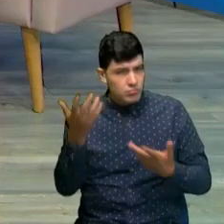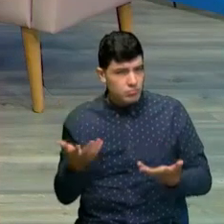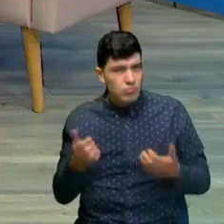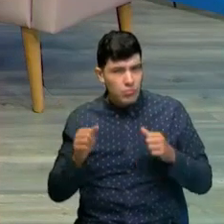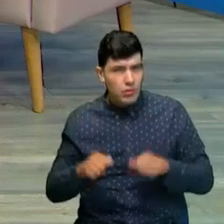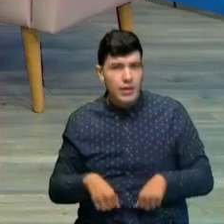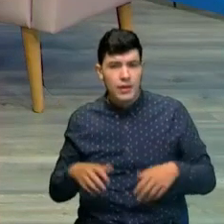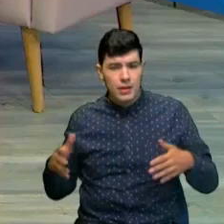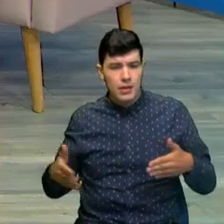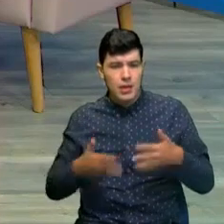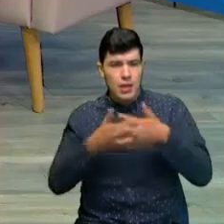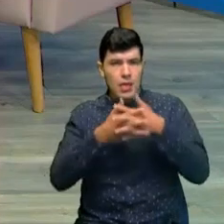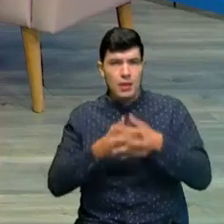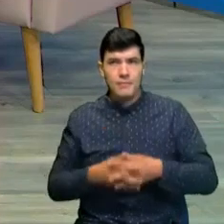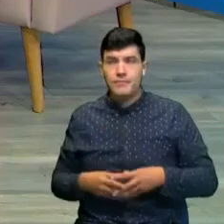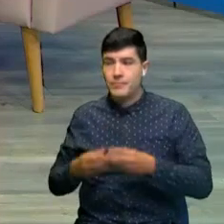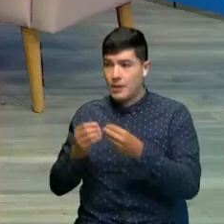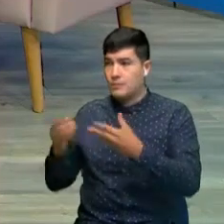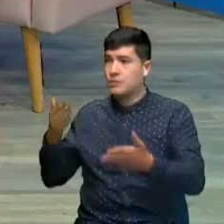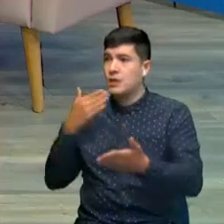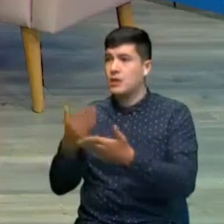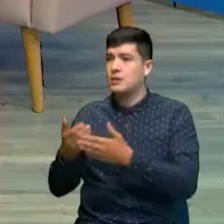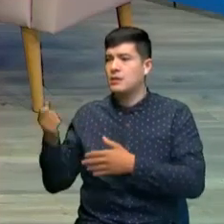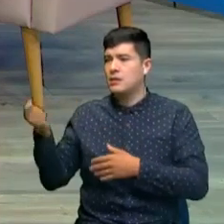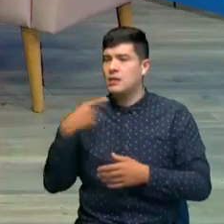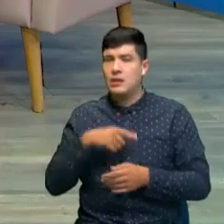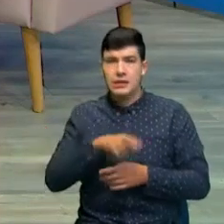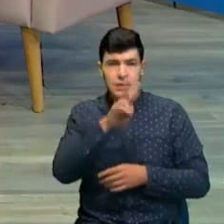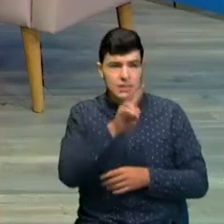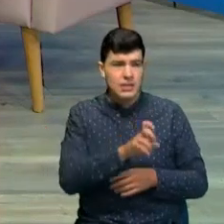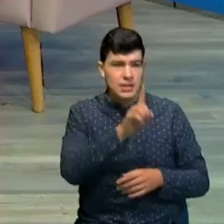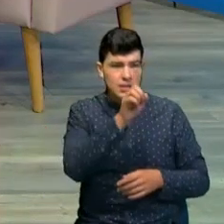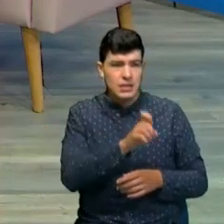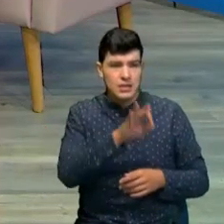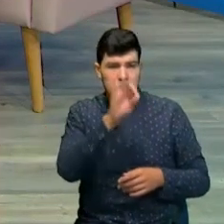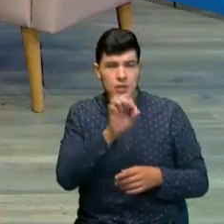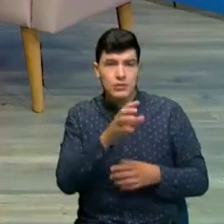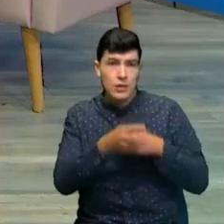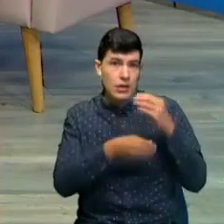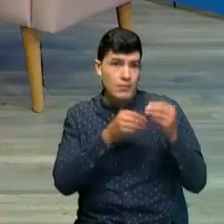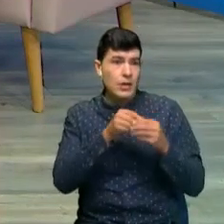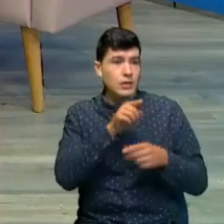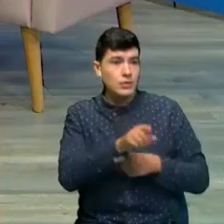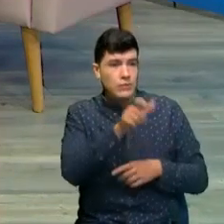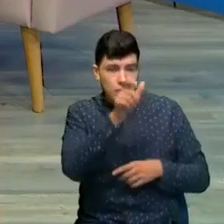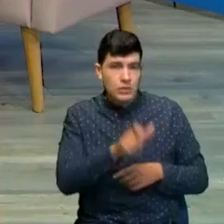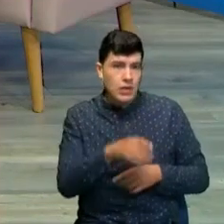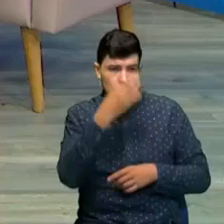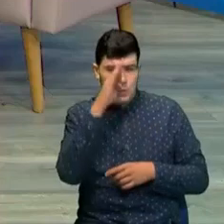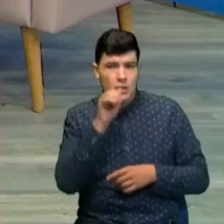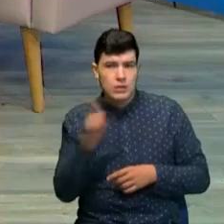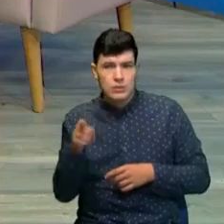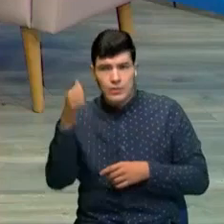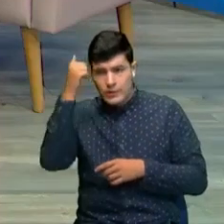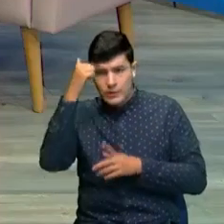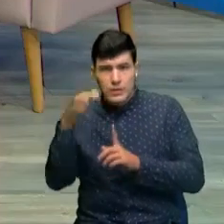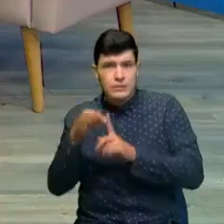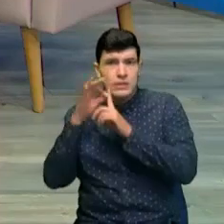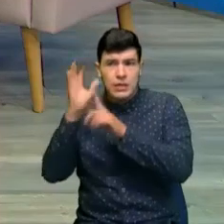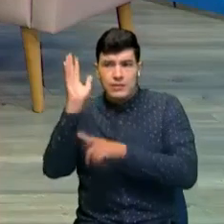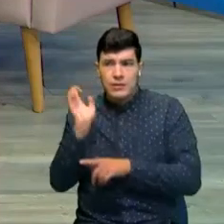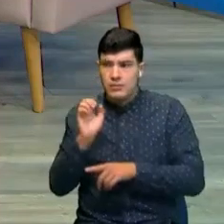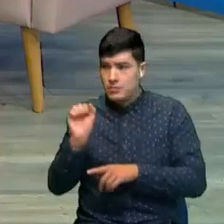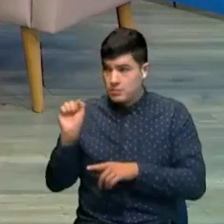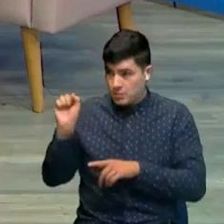magisterio. Muy bien, muchísimas gracias. 768 sí. Y pues está la inquietud de que está en un régimen especial que es el magisterio.